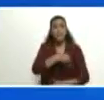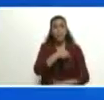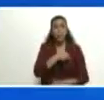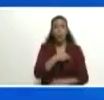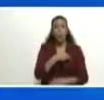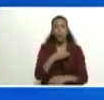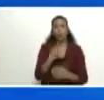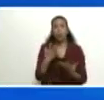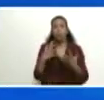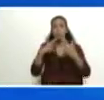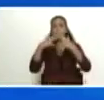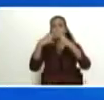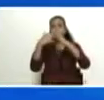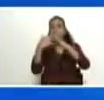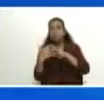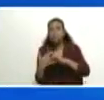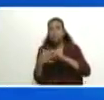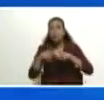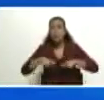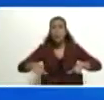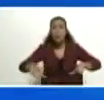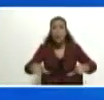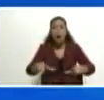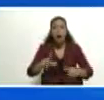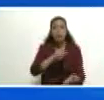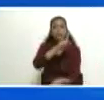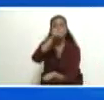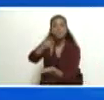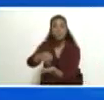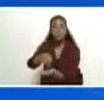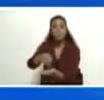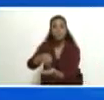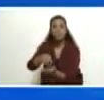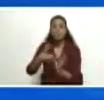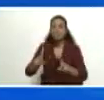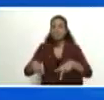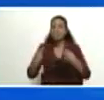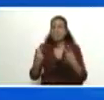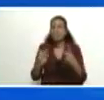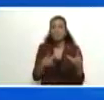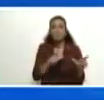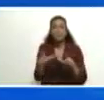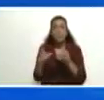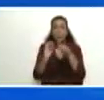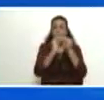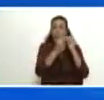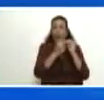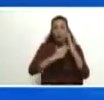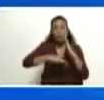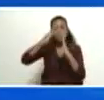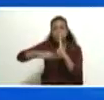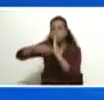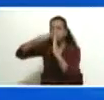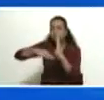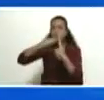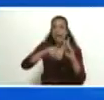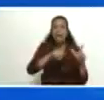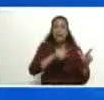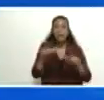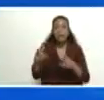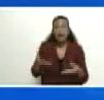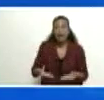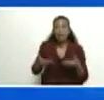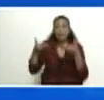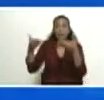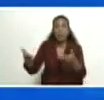muy deteriorada y se procedió a actualizarla, recuperarla. Y hoy estamos